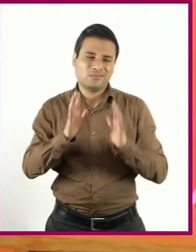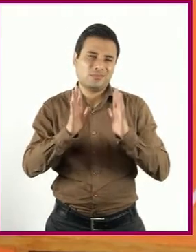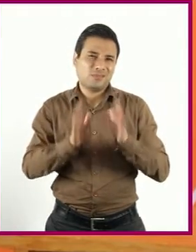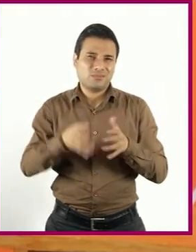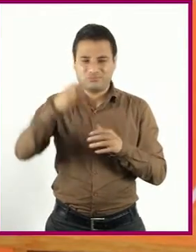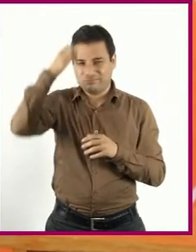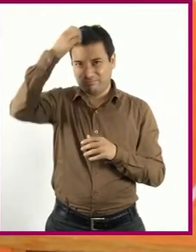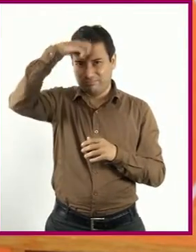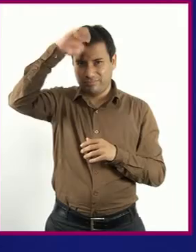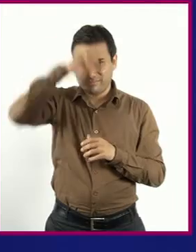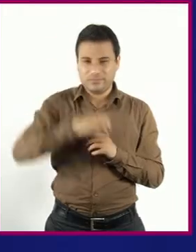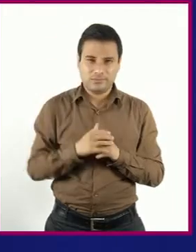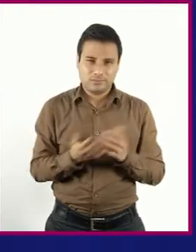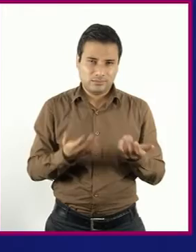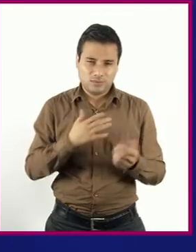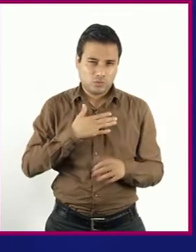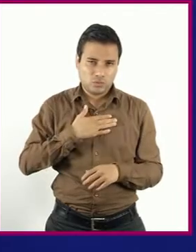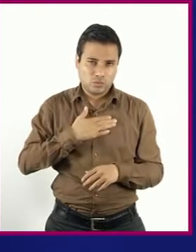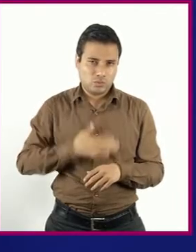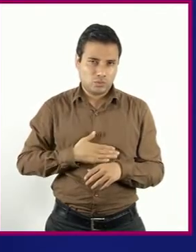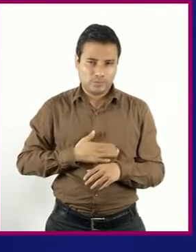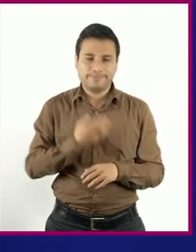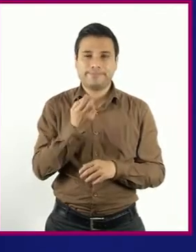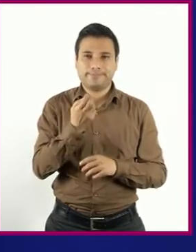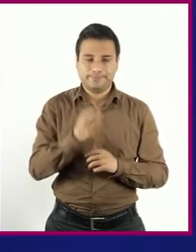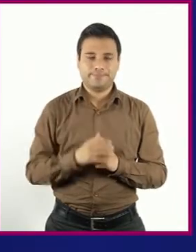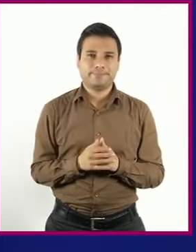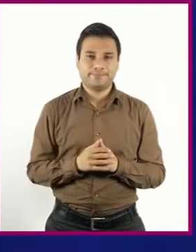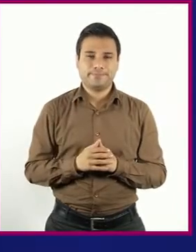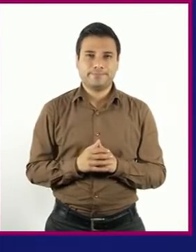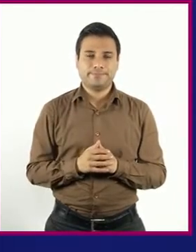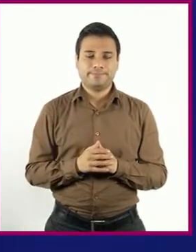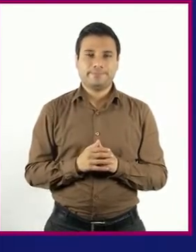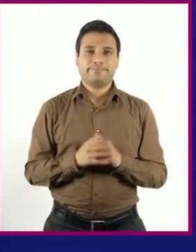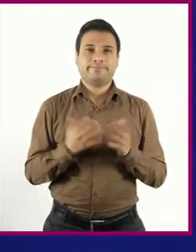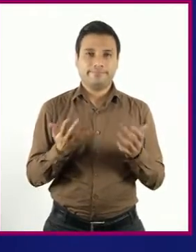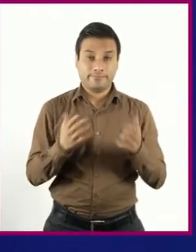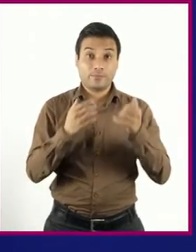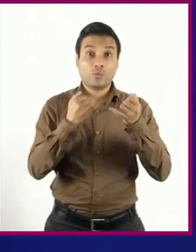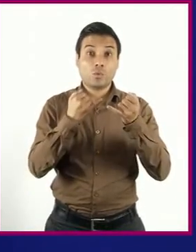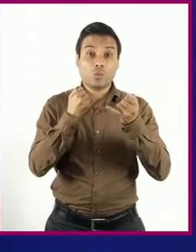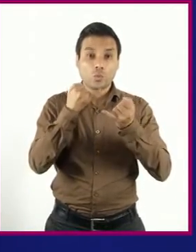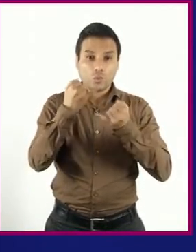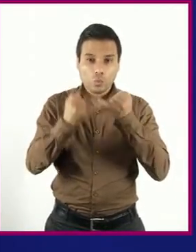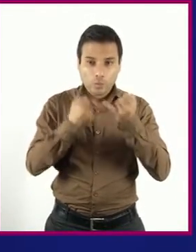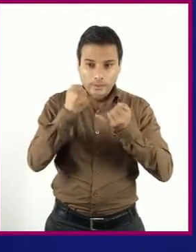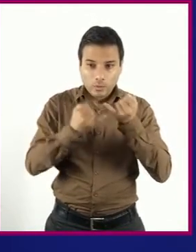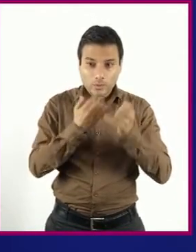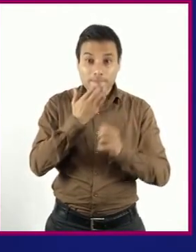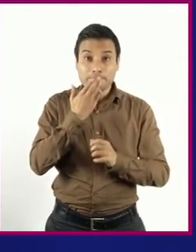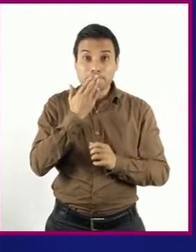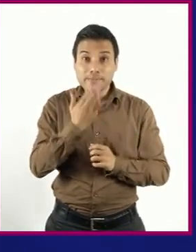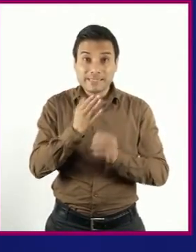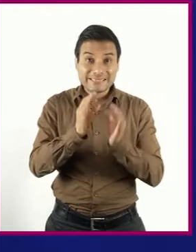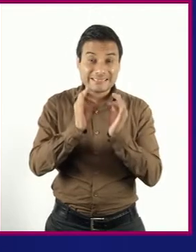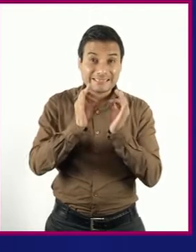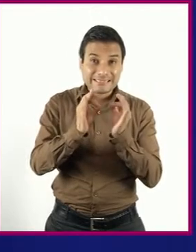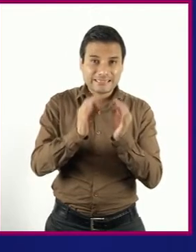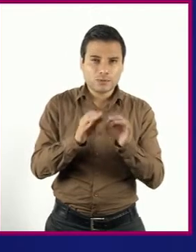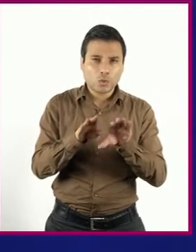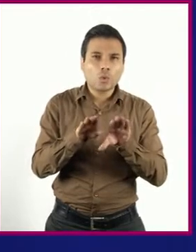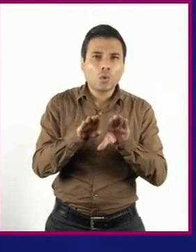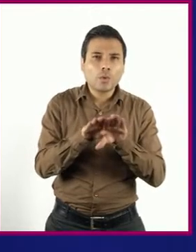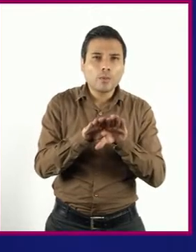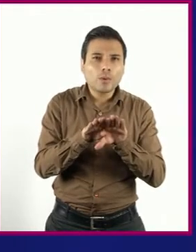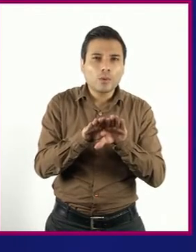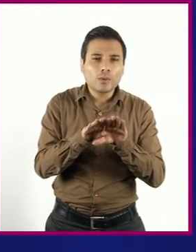eso no sería justo. Así es, y por eso, para que el juego se pueda desarrollar de manera justa, es